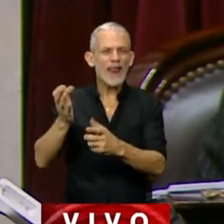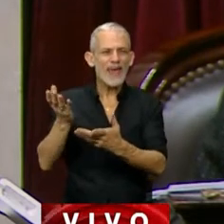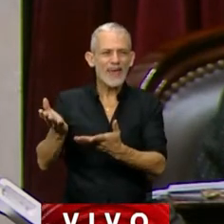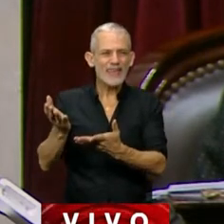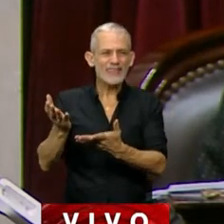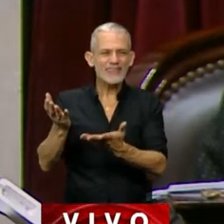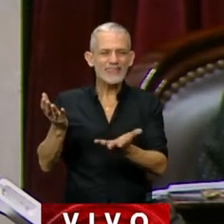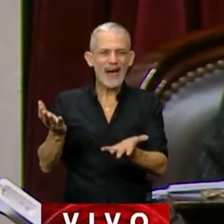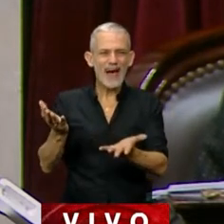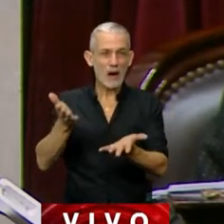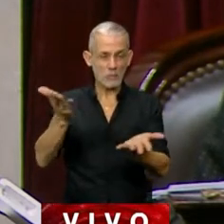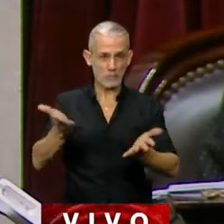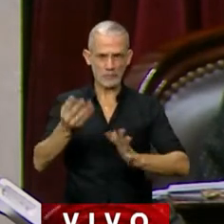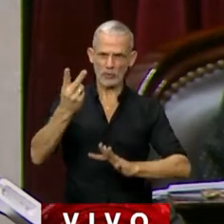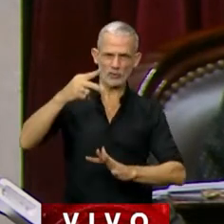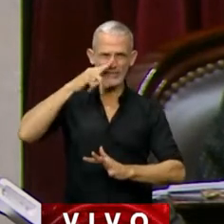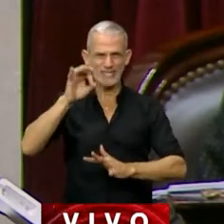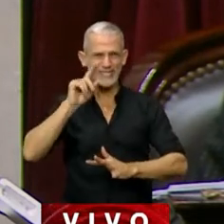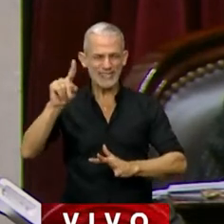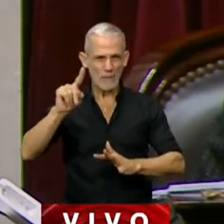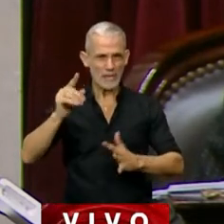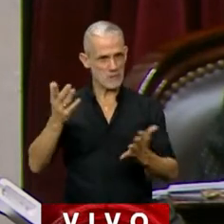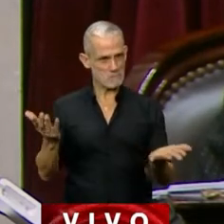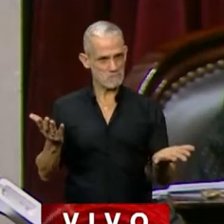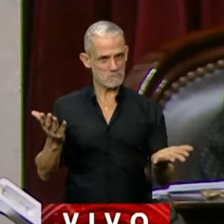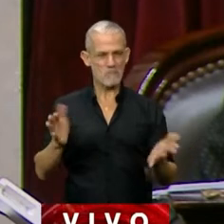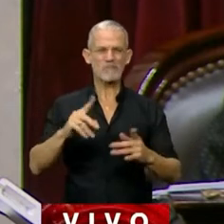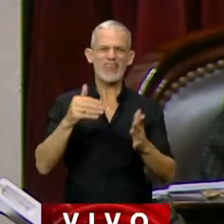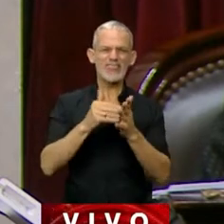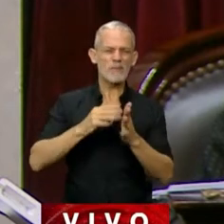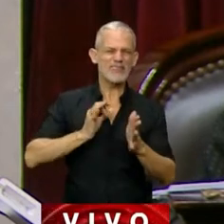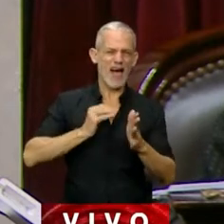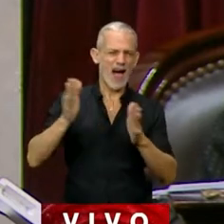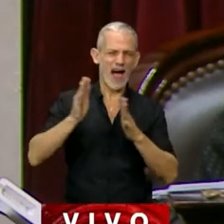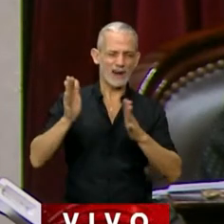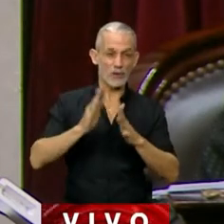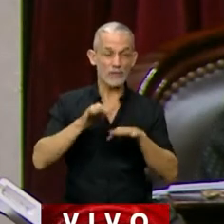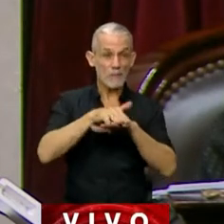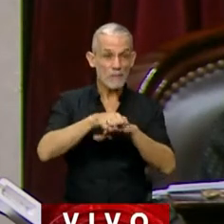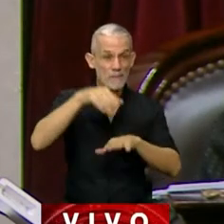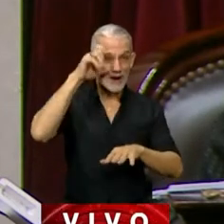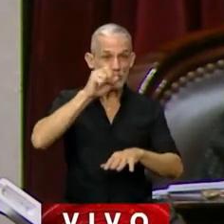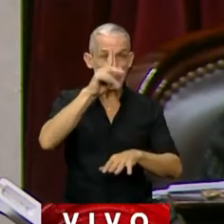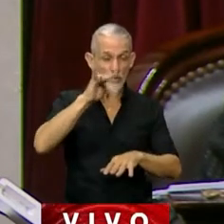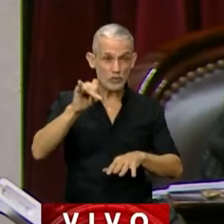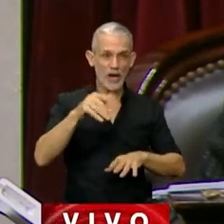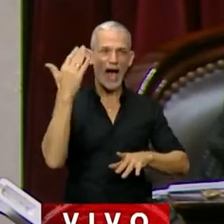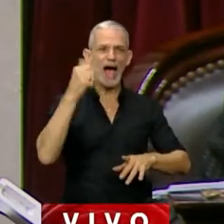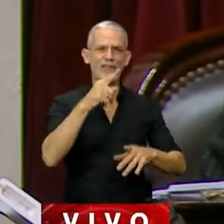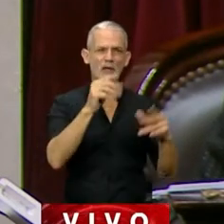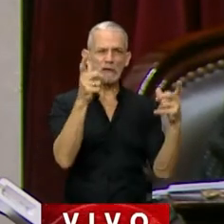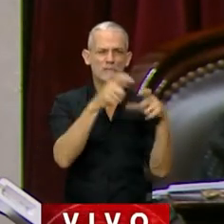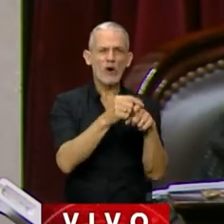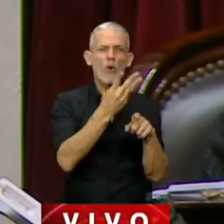entre 240 y 370.000 toneladas según el año. La merluza de esas